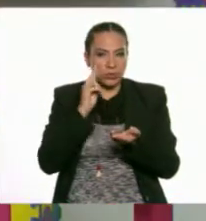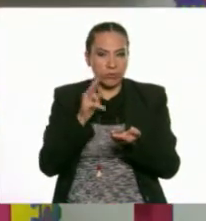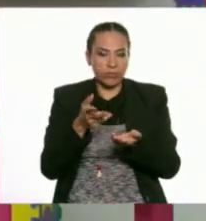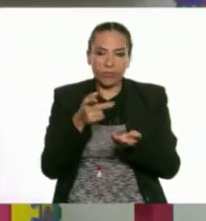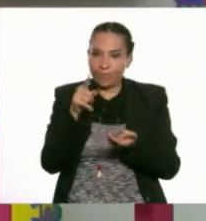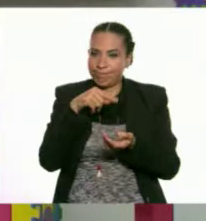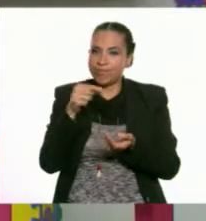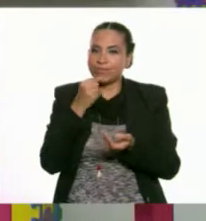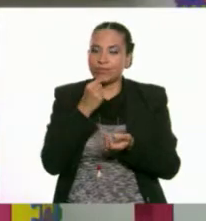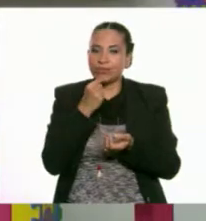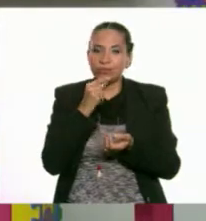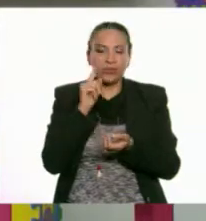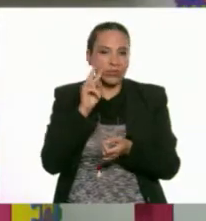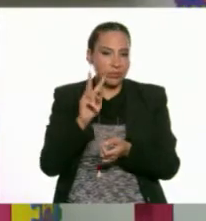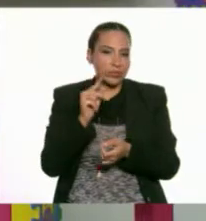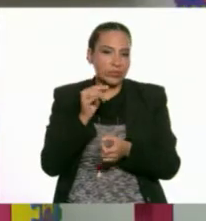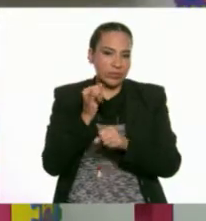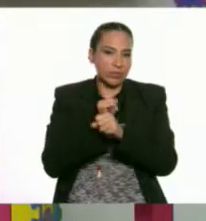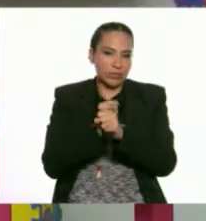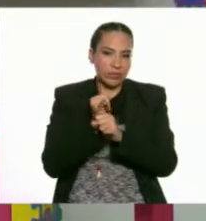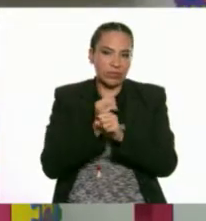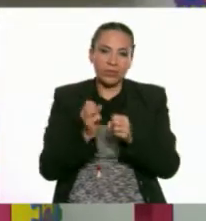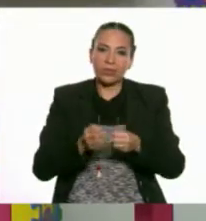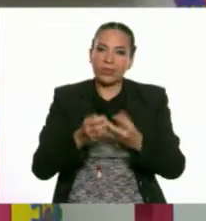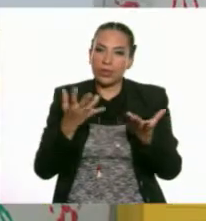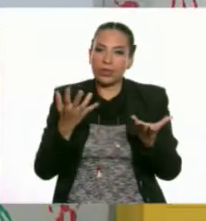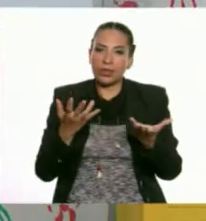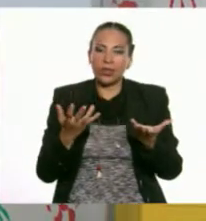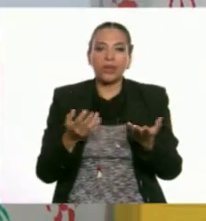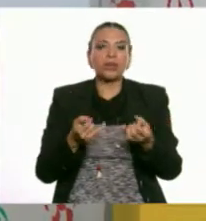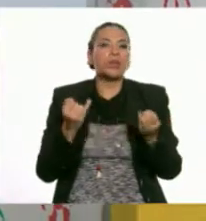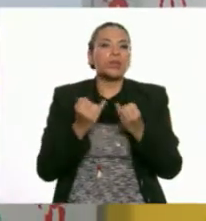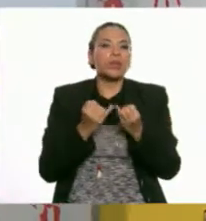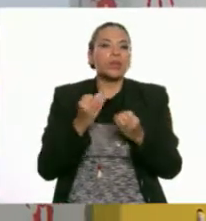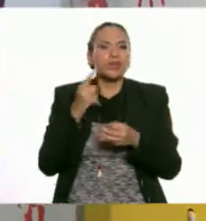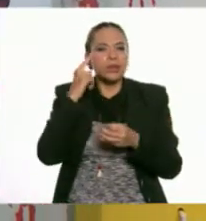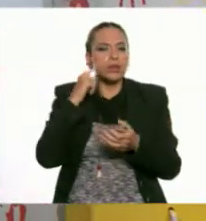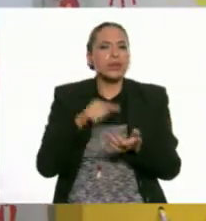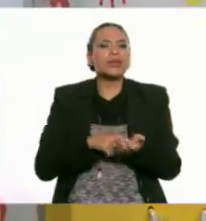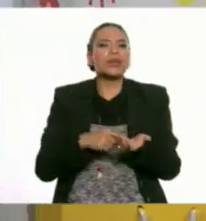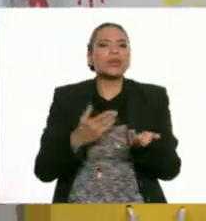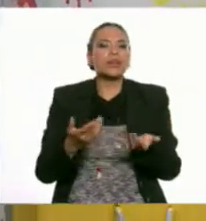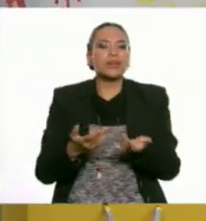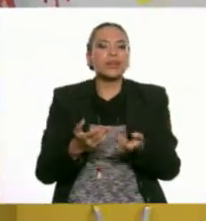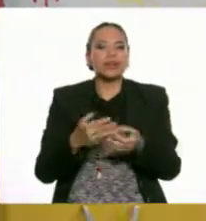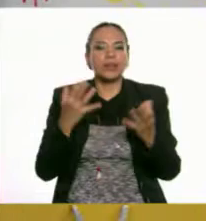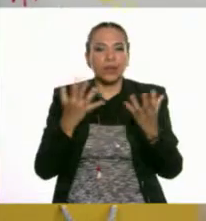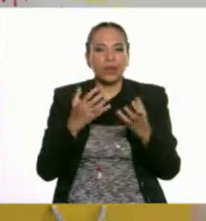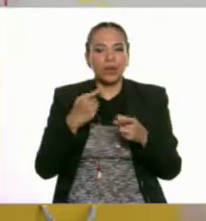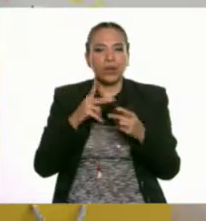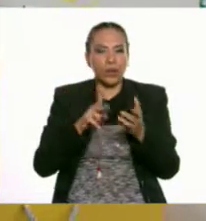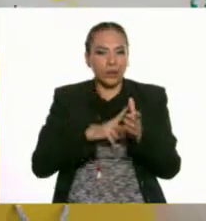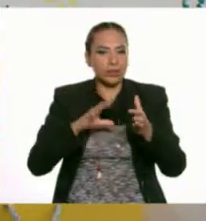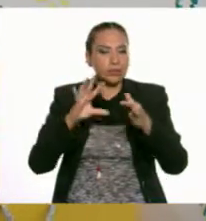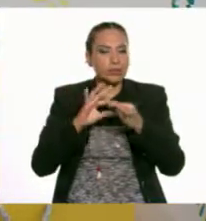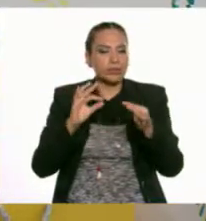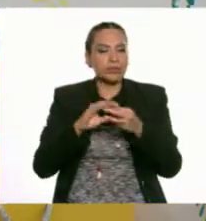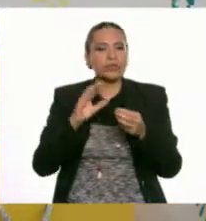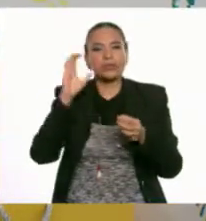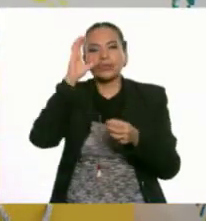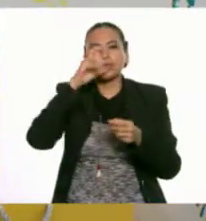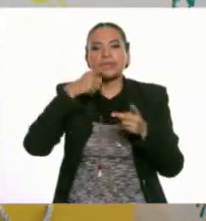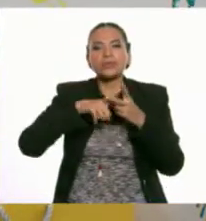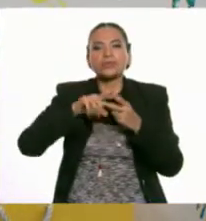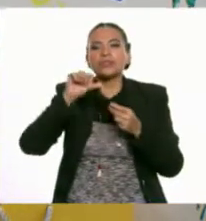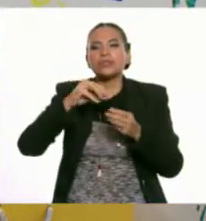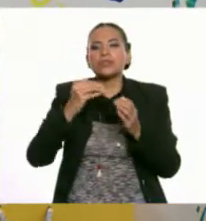reto para las niñas que lo investigaran, ¿cierto? Claro. Pero, ¿qué crees, Alexia? ¿Qué? Entonces hagamos un reencuentro. Sí. ¿Con qué científico